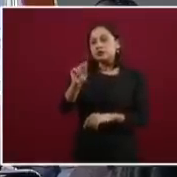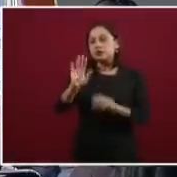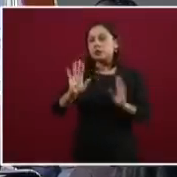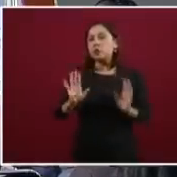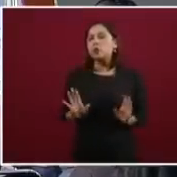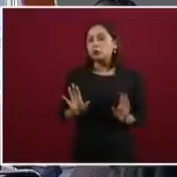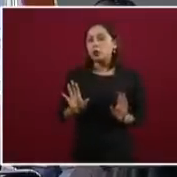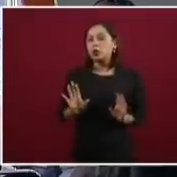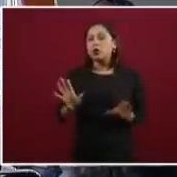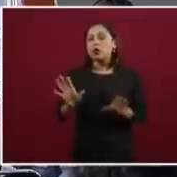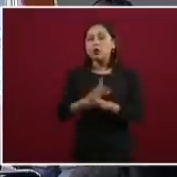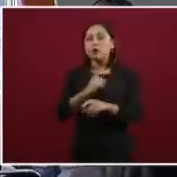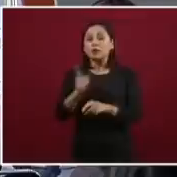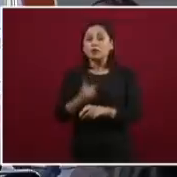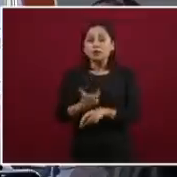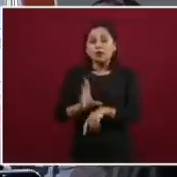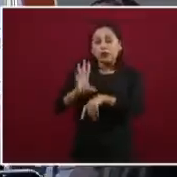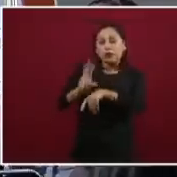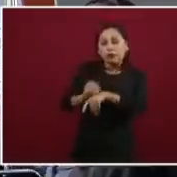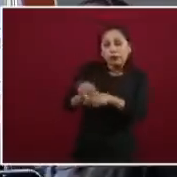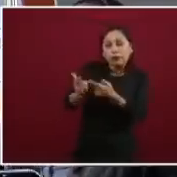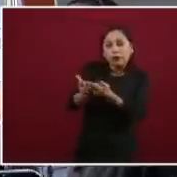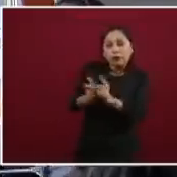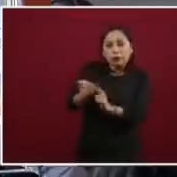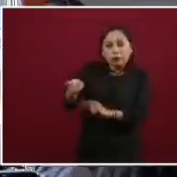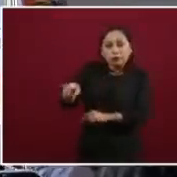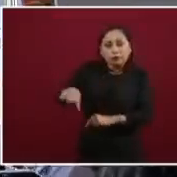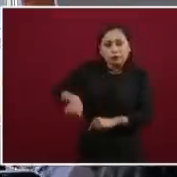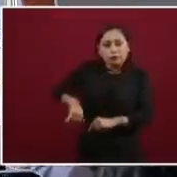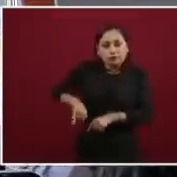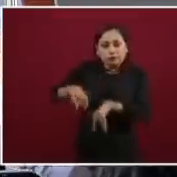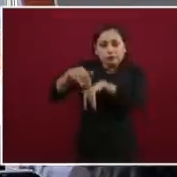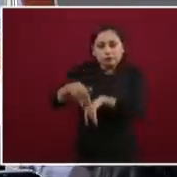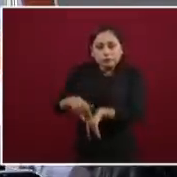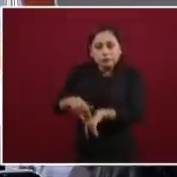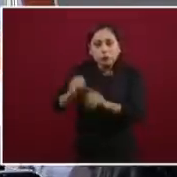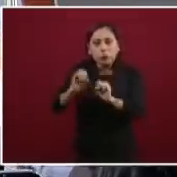grupo de interés creado a ningún gobierno extranjero